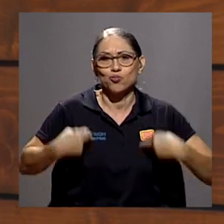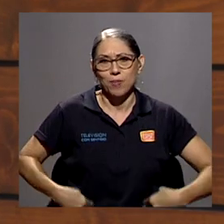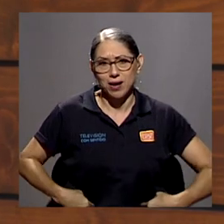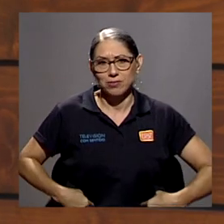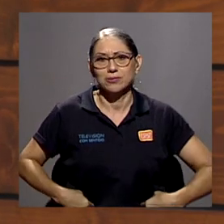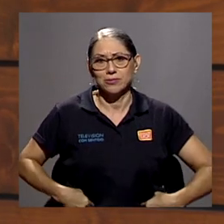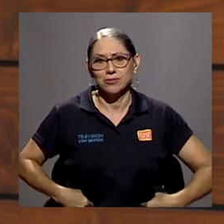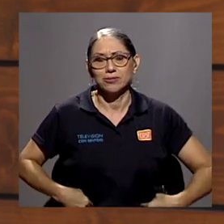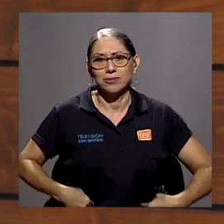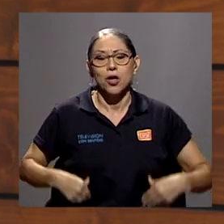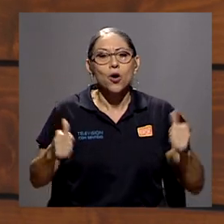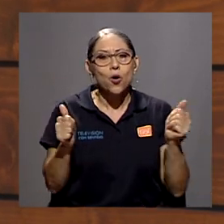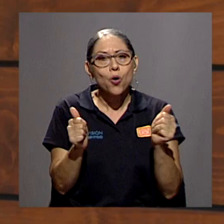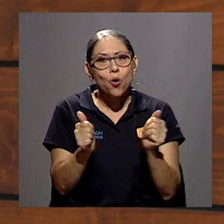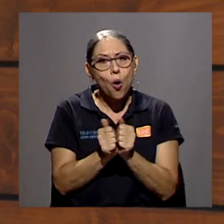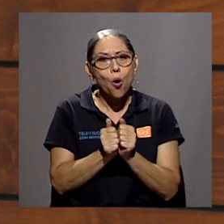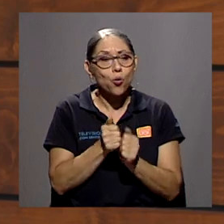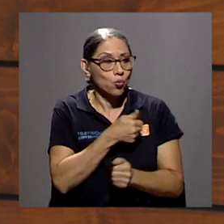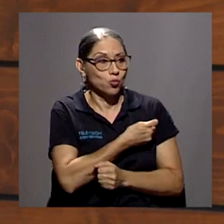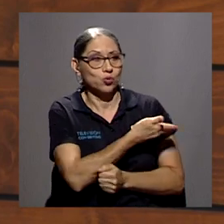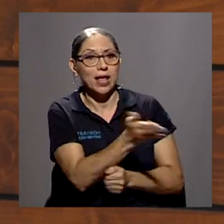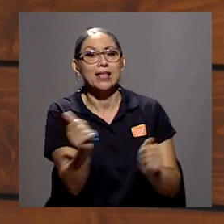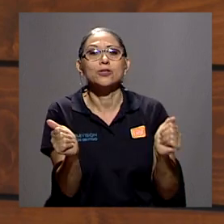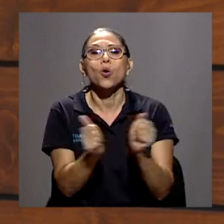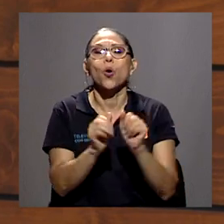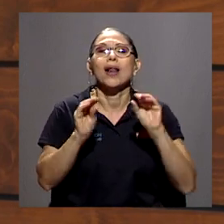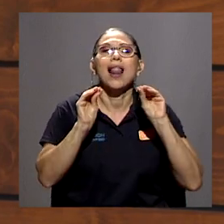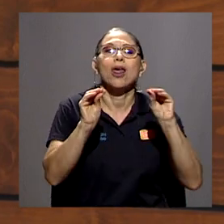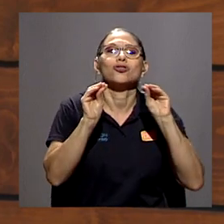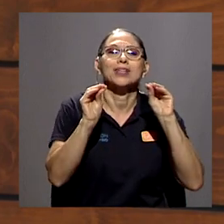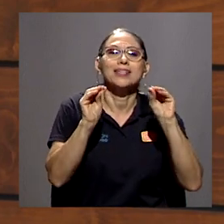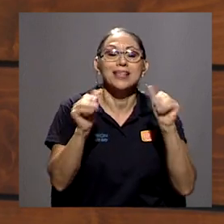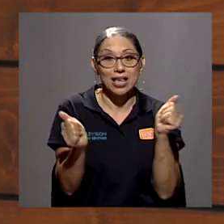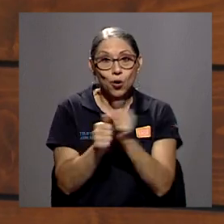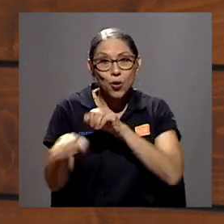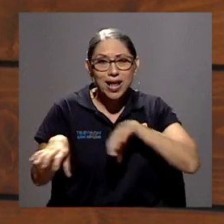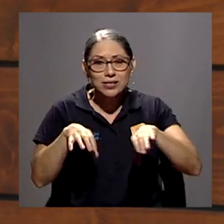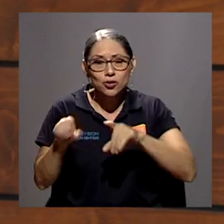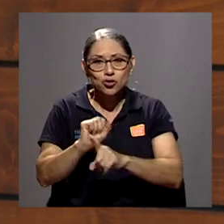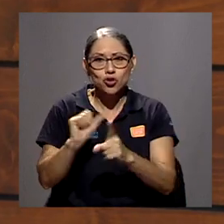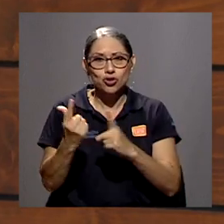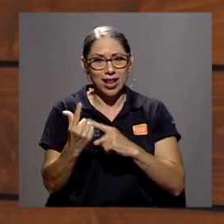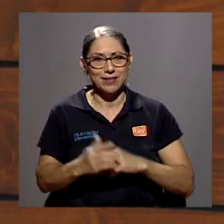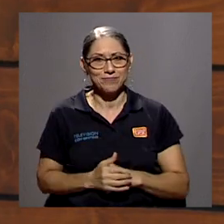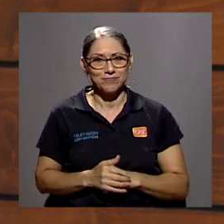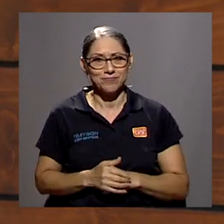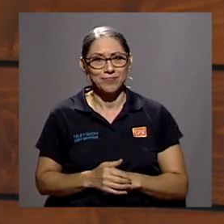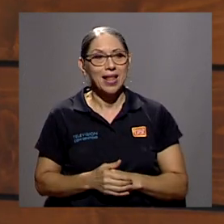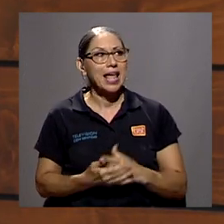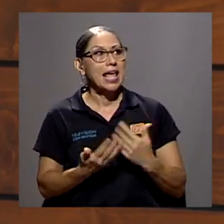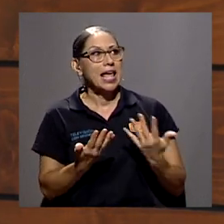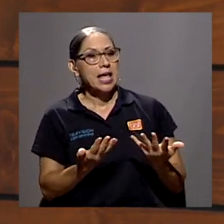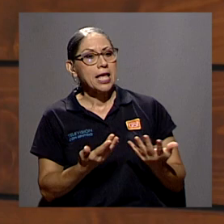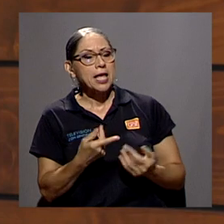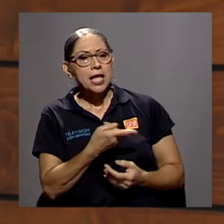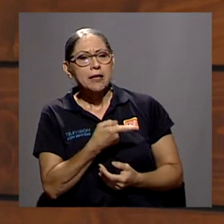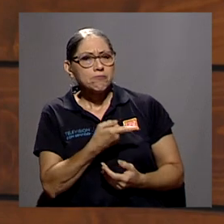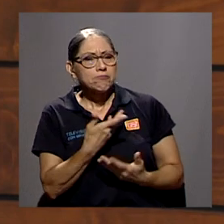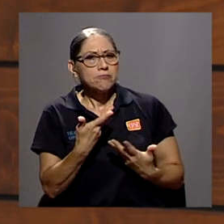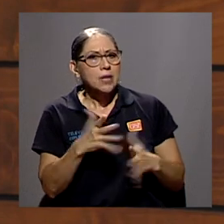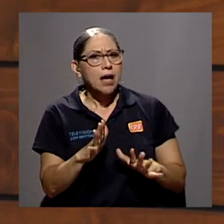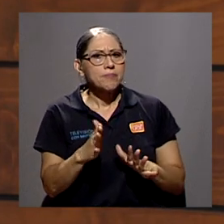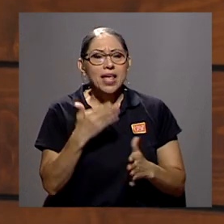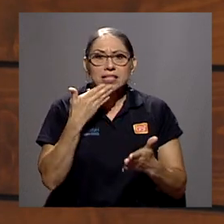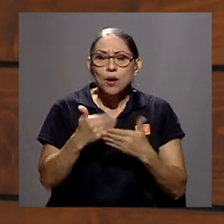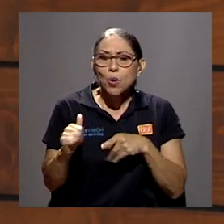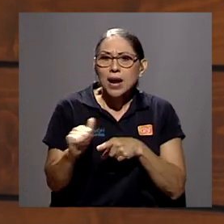con la docencia pero sobre todo la acción social desde donde daniel se estaba vivenciando un poco esa esa buena